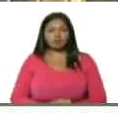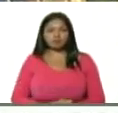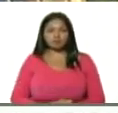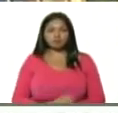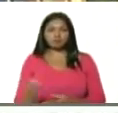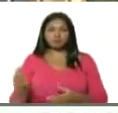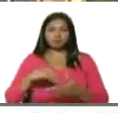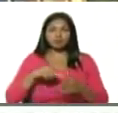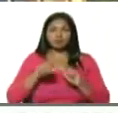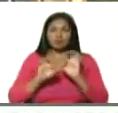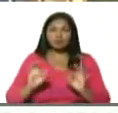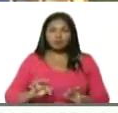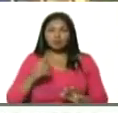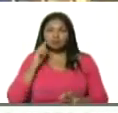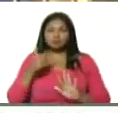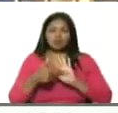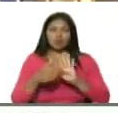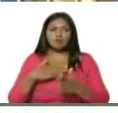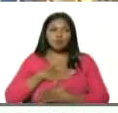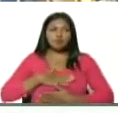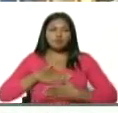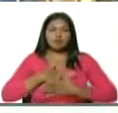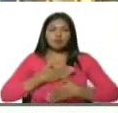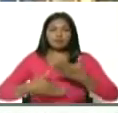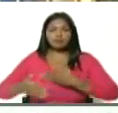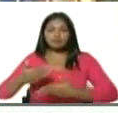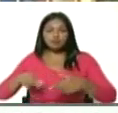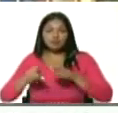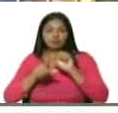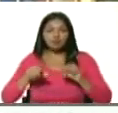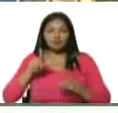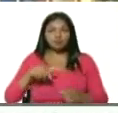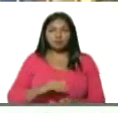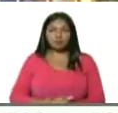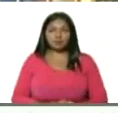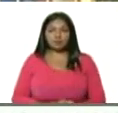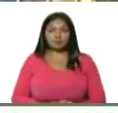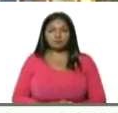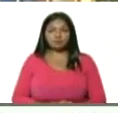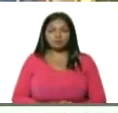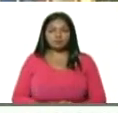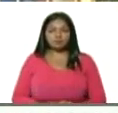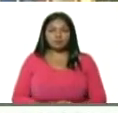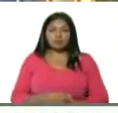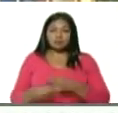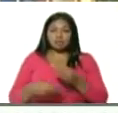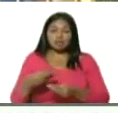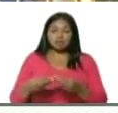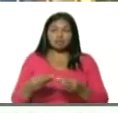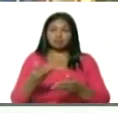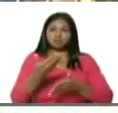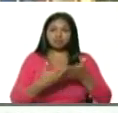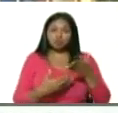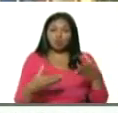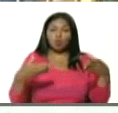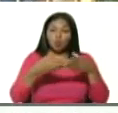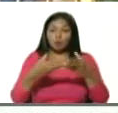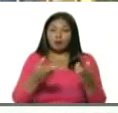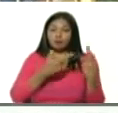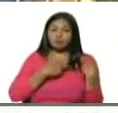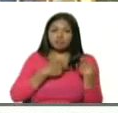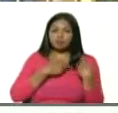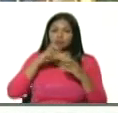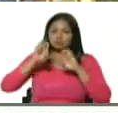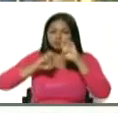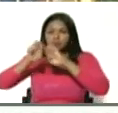con respecto a lo que tiene que ver con la calidad del servicio que ofrecen, también se está evaluando. Han creado una comisión la cual se encargará de evaluar cada una de